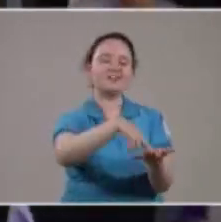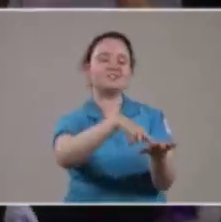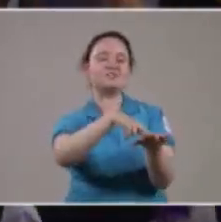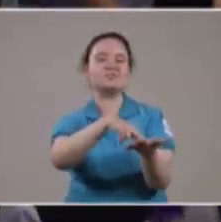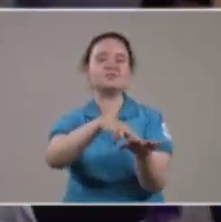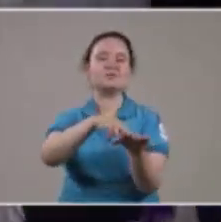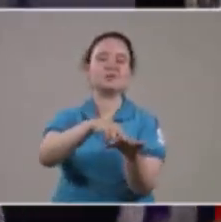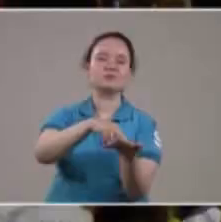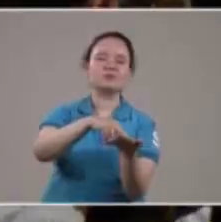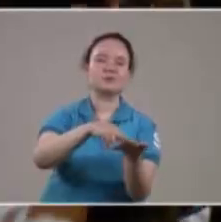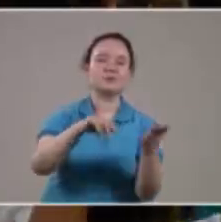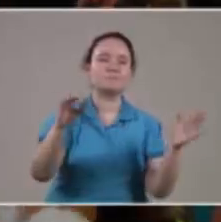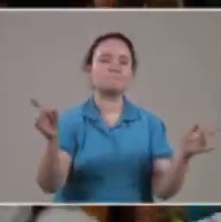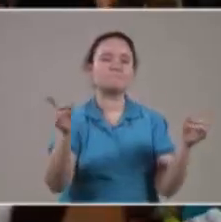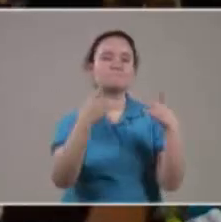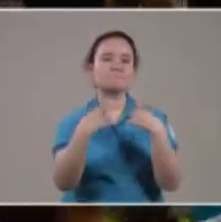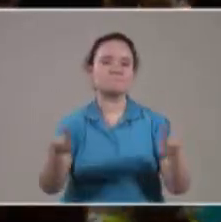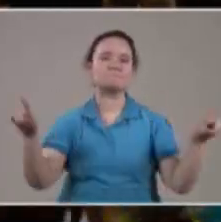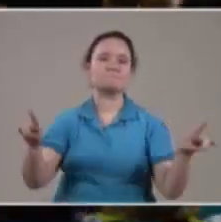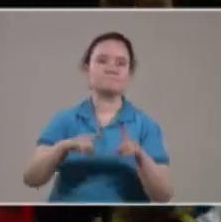y resucitó.